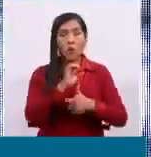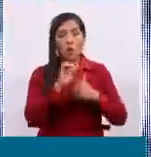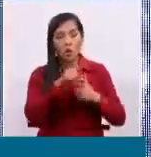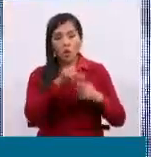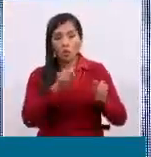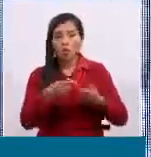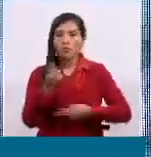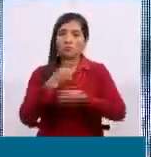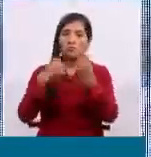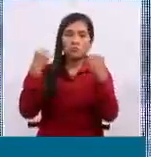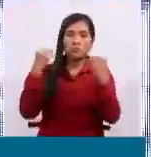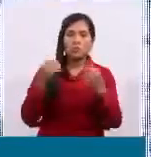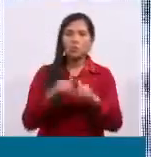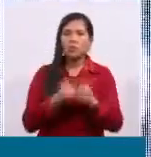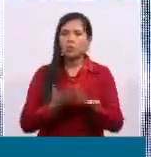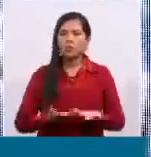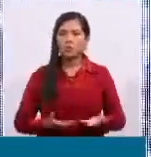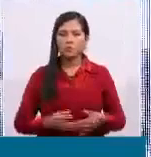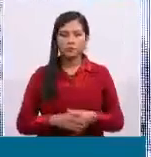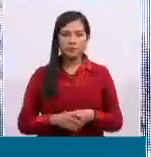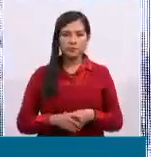de exportación de NPK?